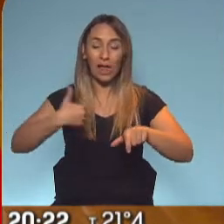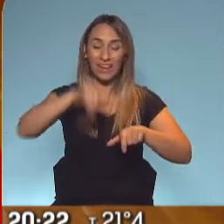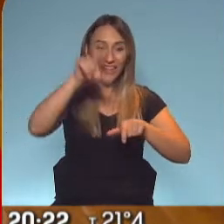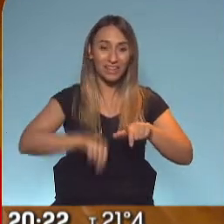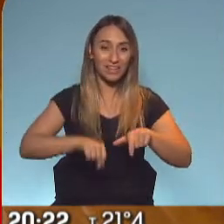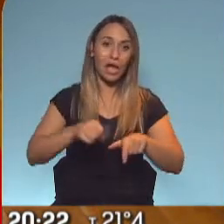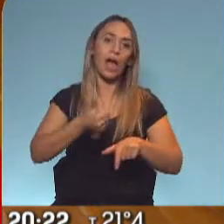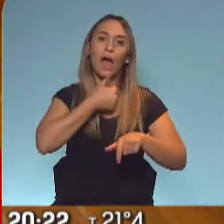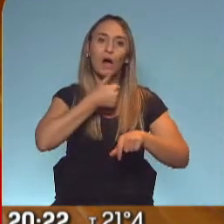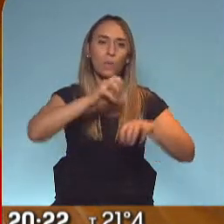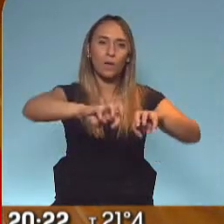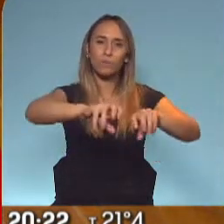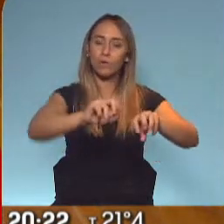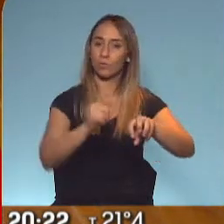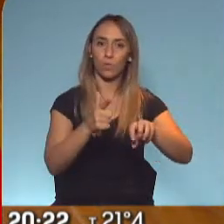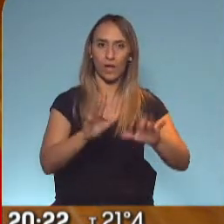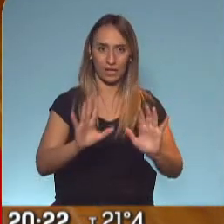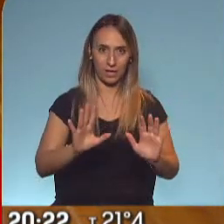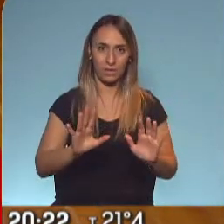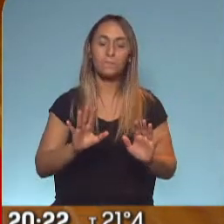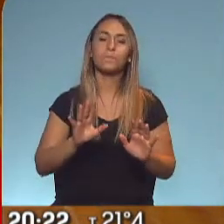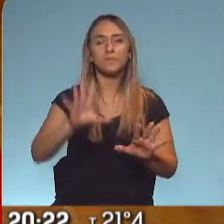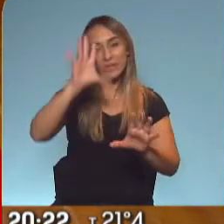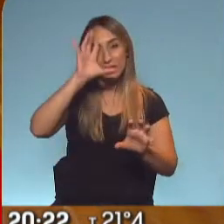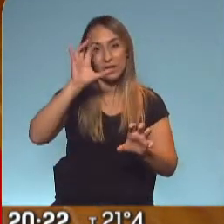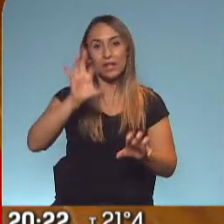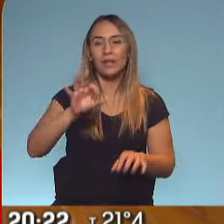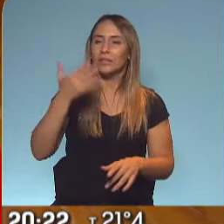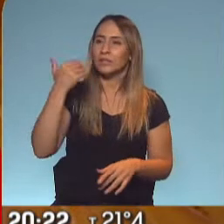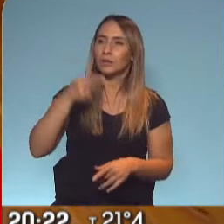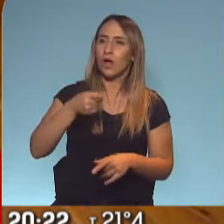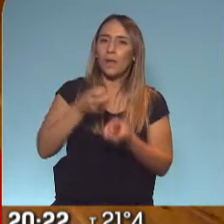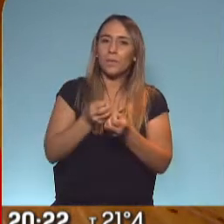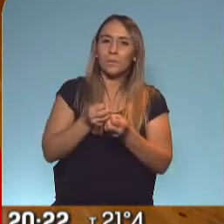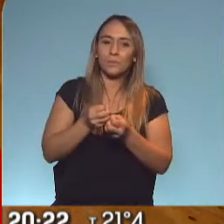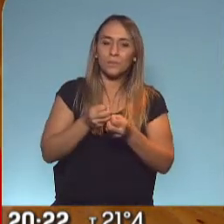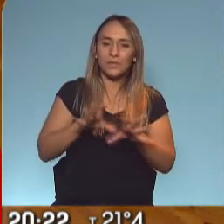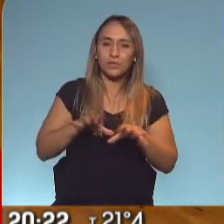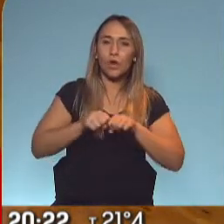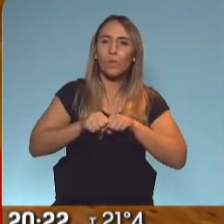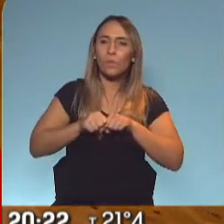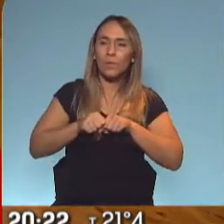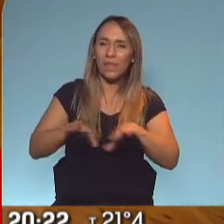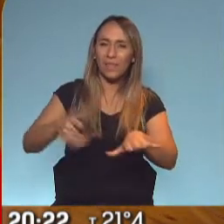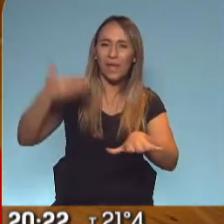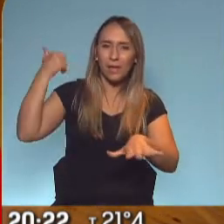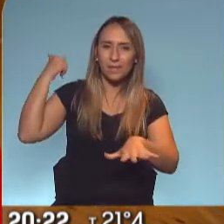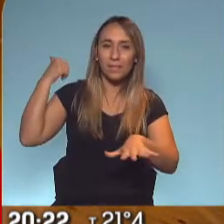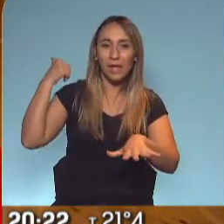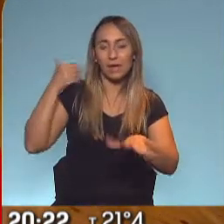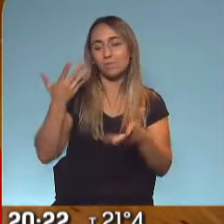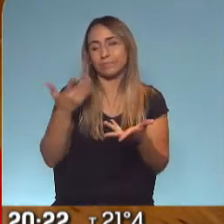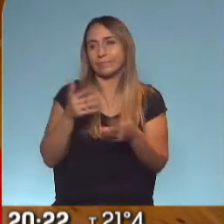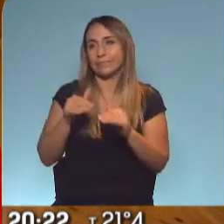potable. Te recordaba que en el inicio de la pandemia, ¿recordás, Diana? Cuando permanentemente y livianamente,